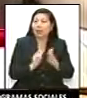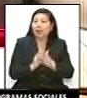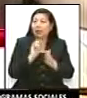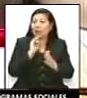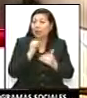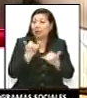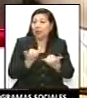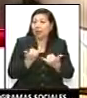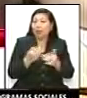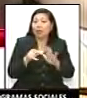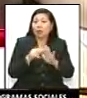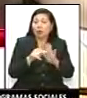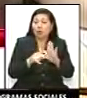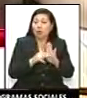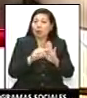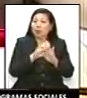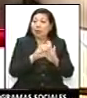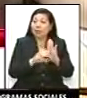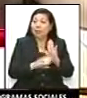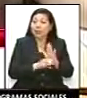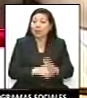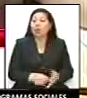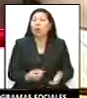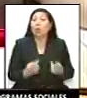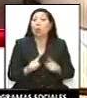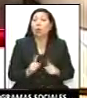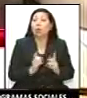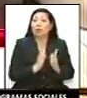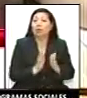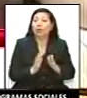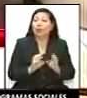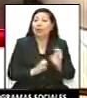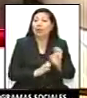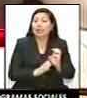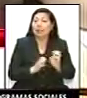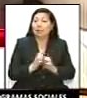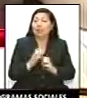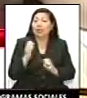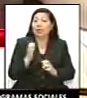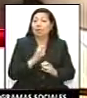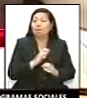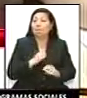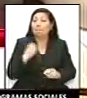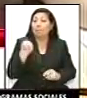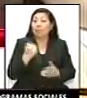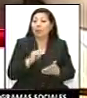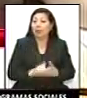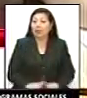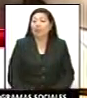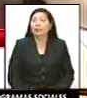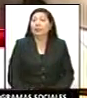en el ámbito de la normalidad constitucional cuando opera el estatuto de poder. Hay